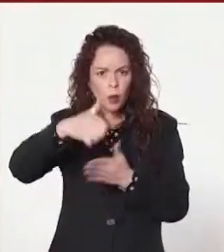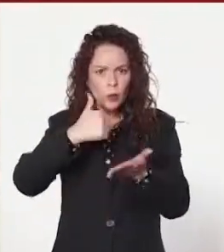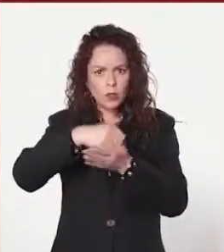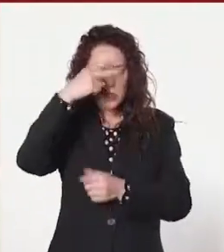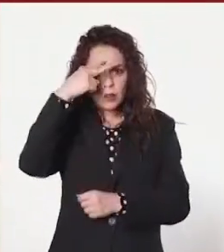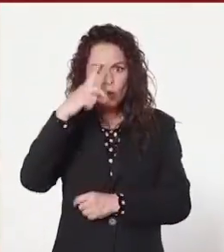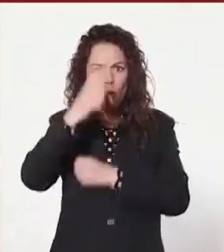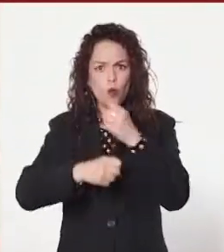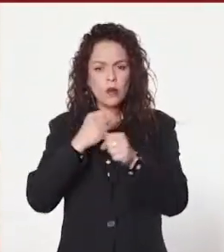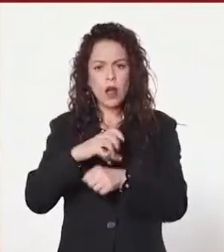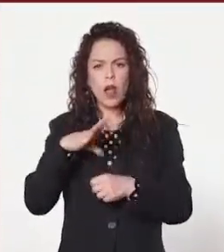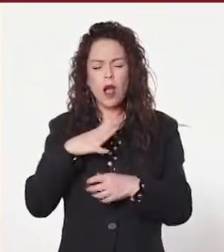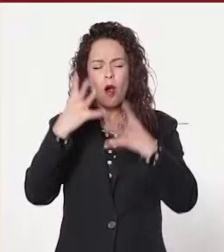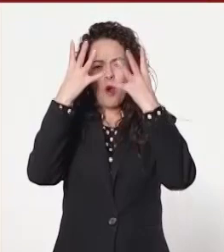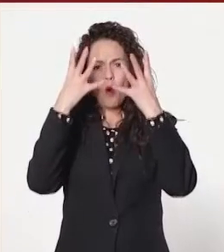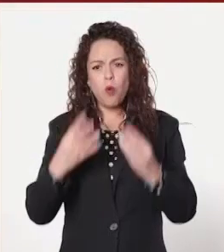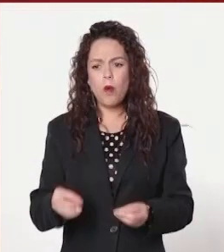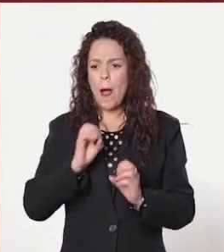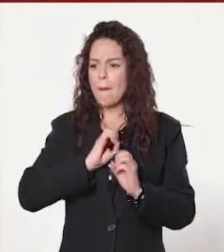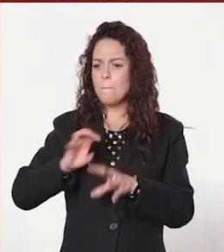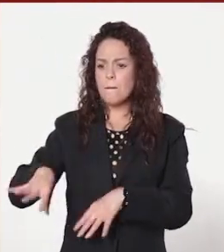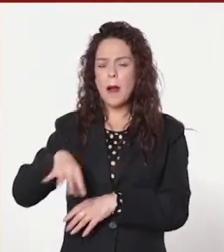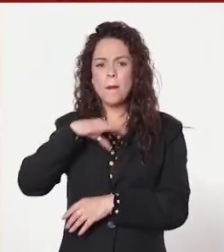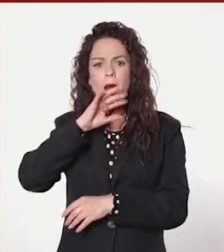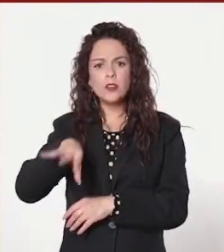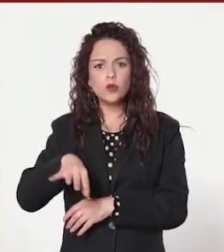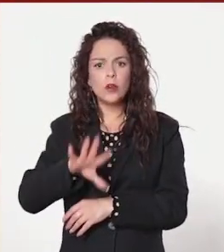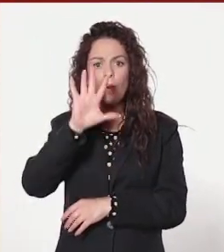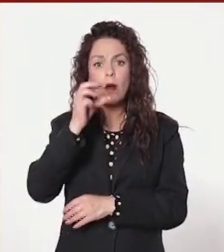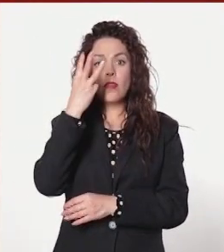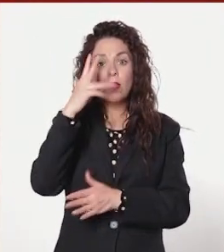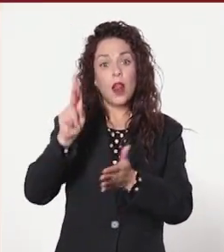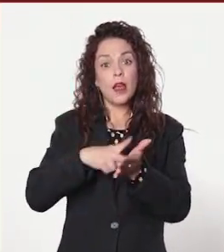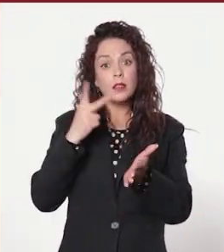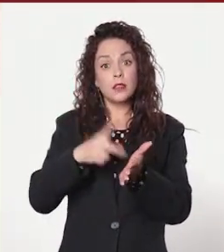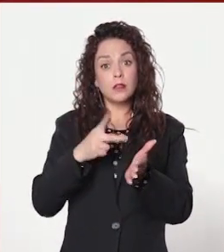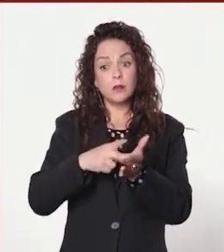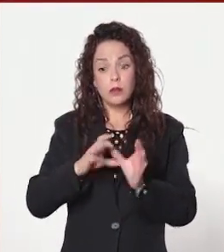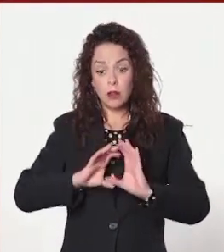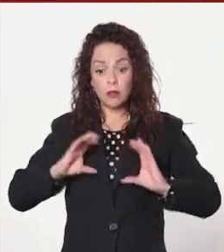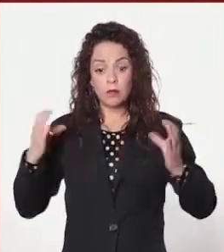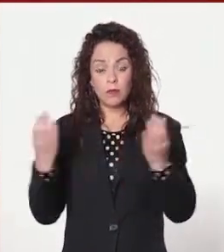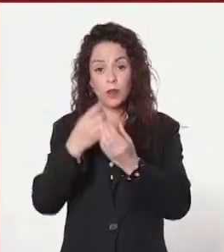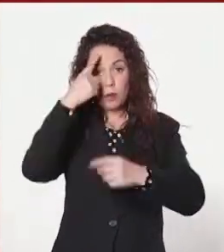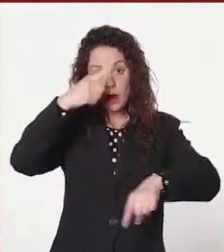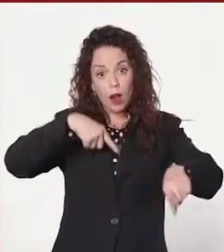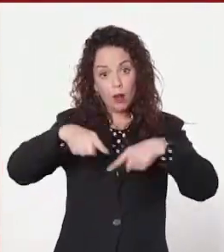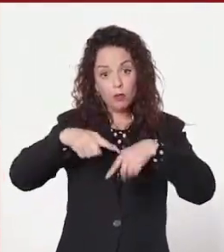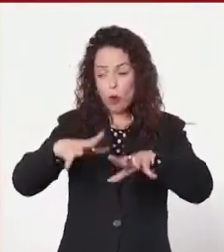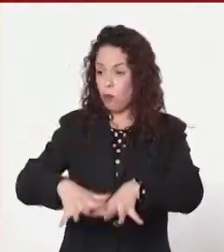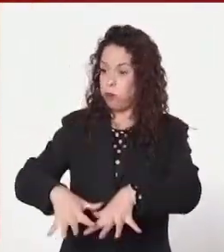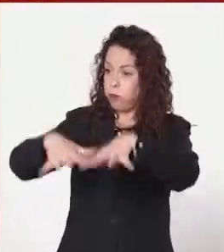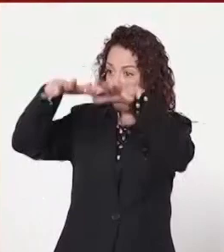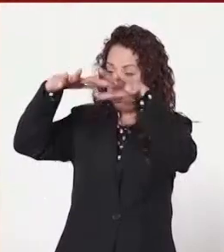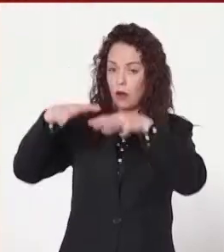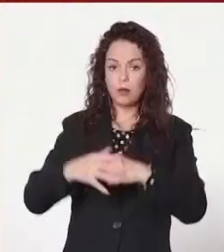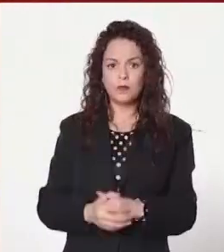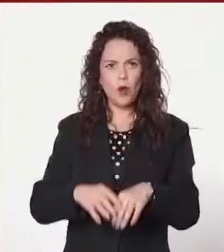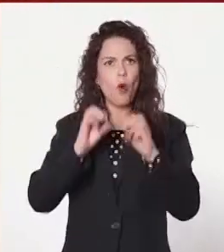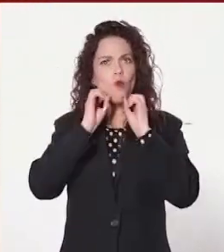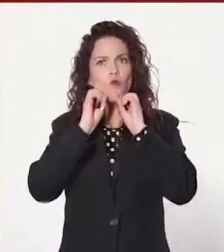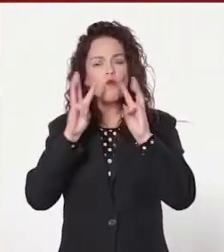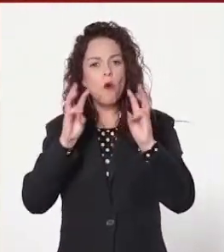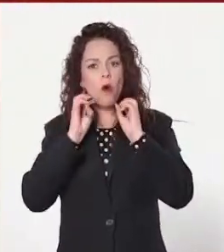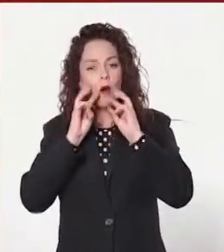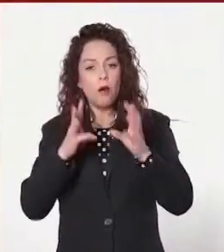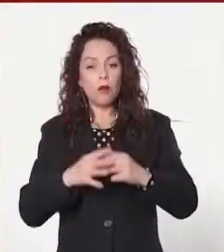tal cantidad de basura que equivale a llenar 3 veces el Estadio Azteca? ¡Wow! ¡Qué impresionante! Sabes, yo creo que